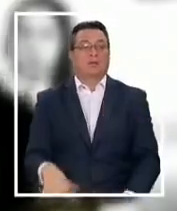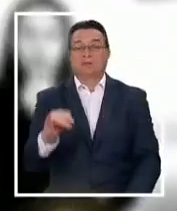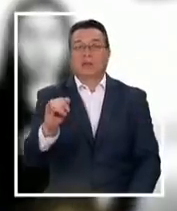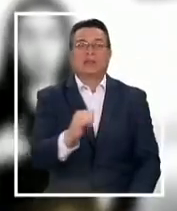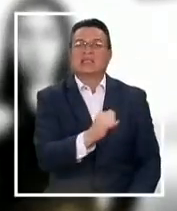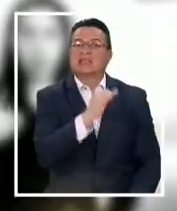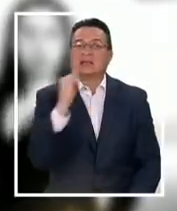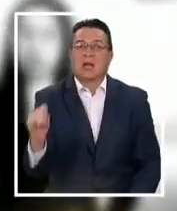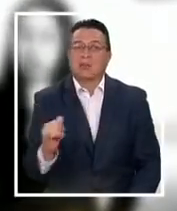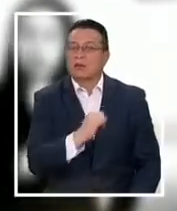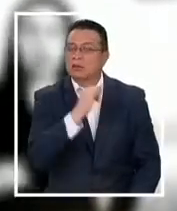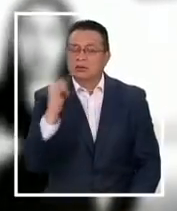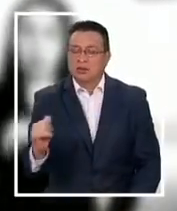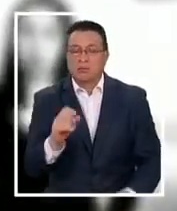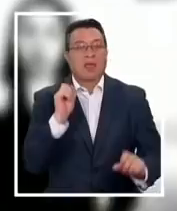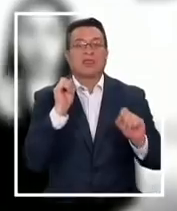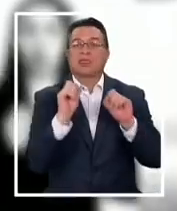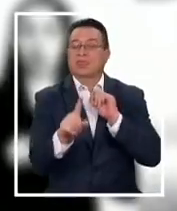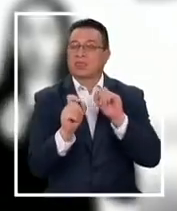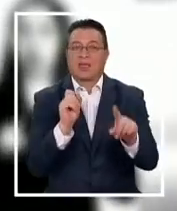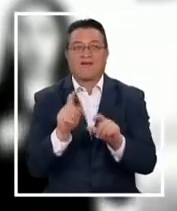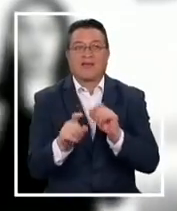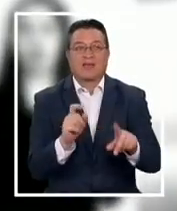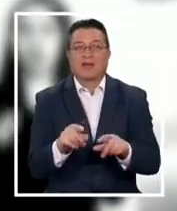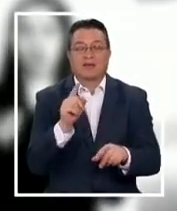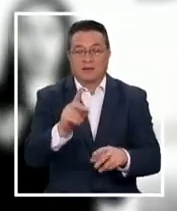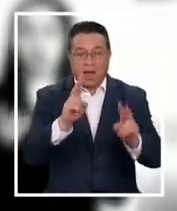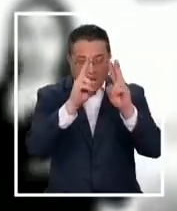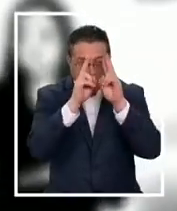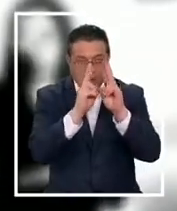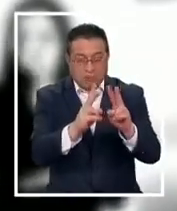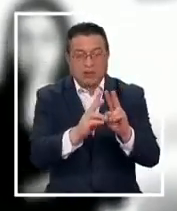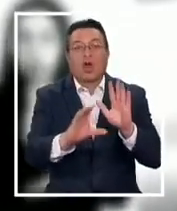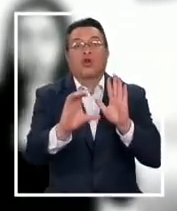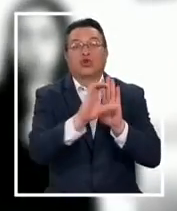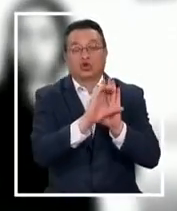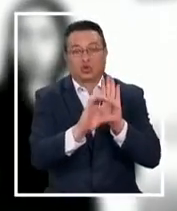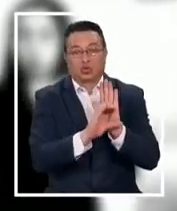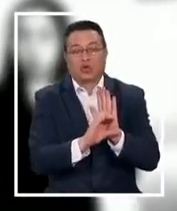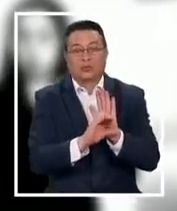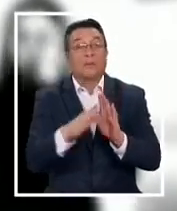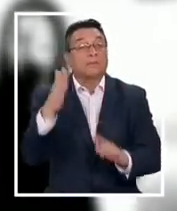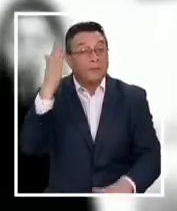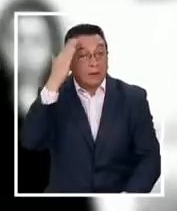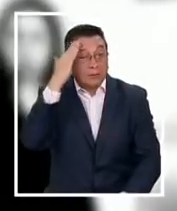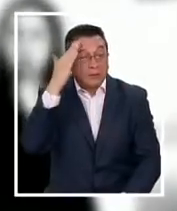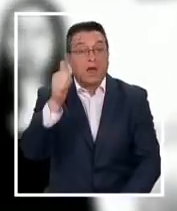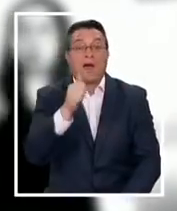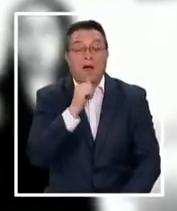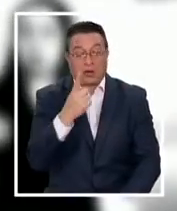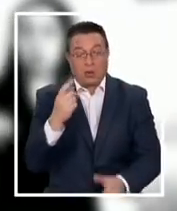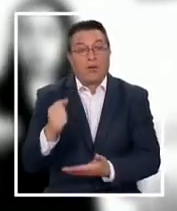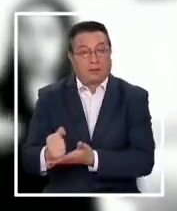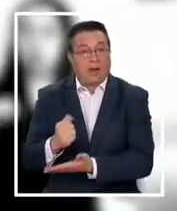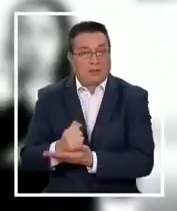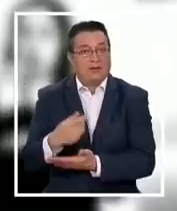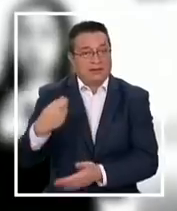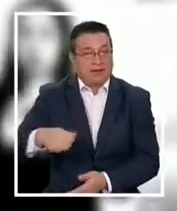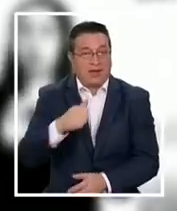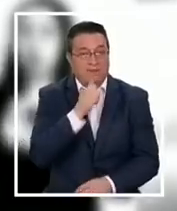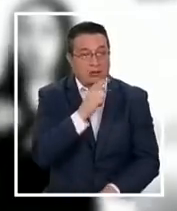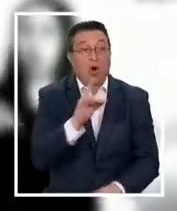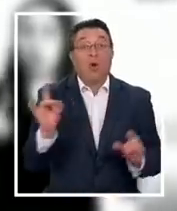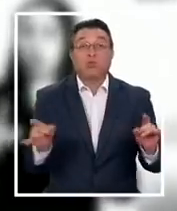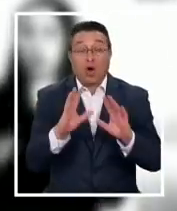Siempre, siempre vamos a defender el respeto a la Constitución. Recordemos que queda un trámite en el Senado y, si